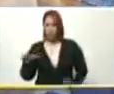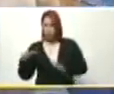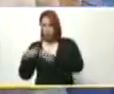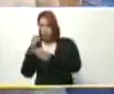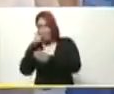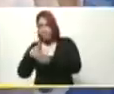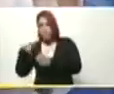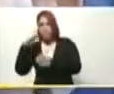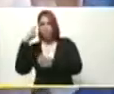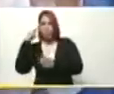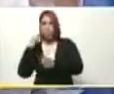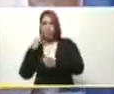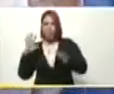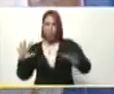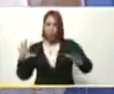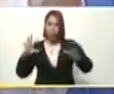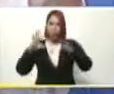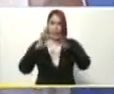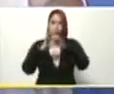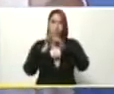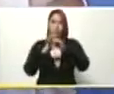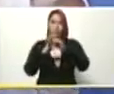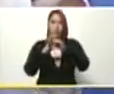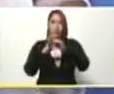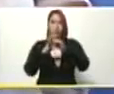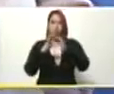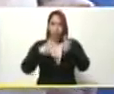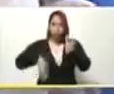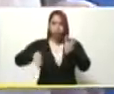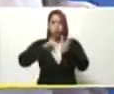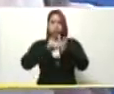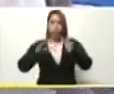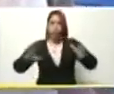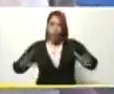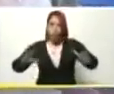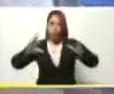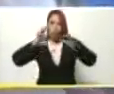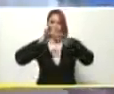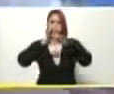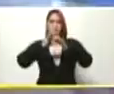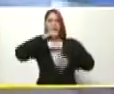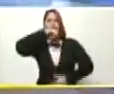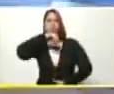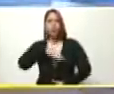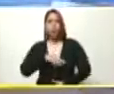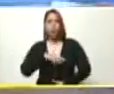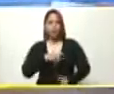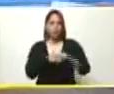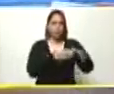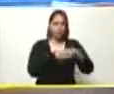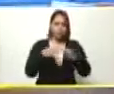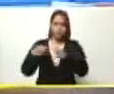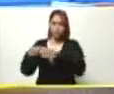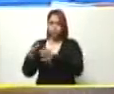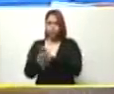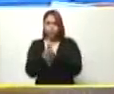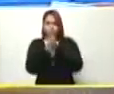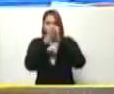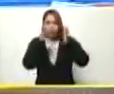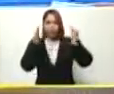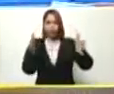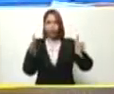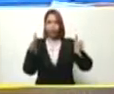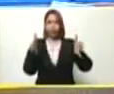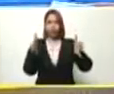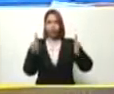Bolívar. Se diera la reunificación histórica de las dos grandes corrientes que